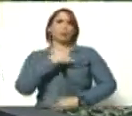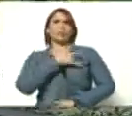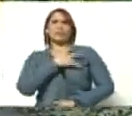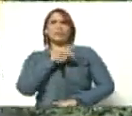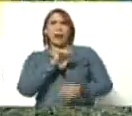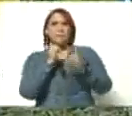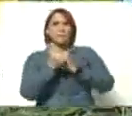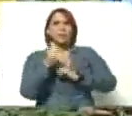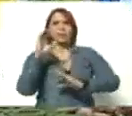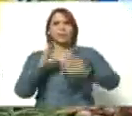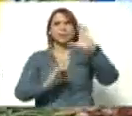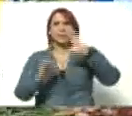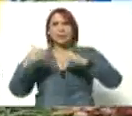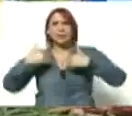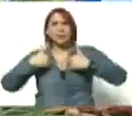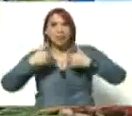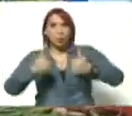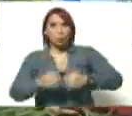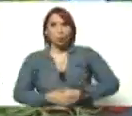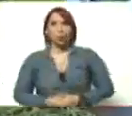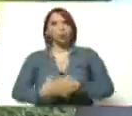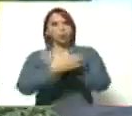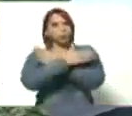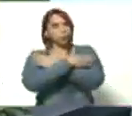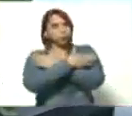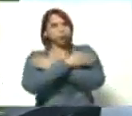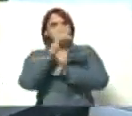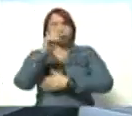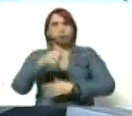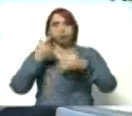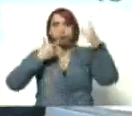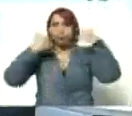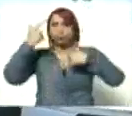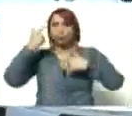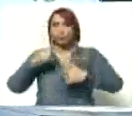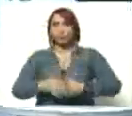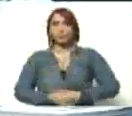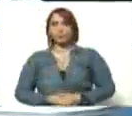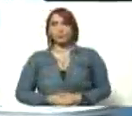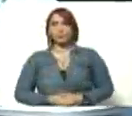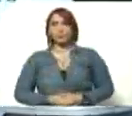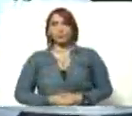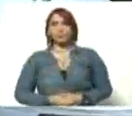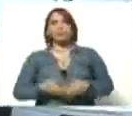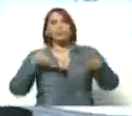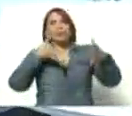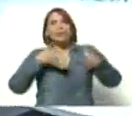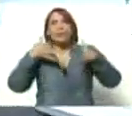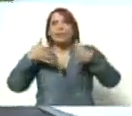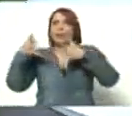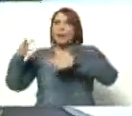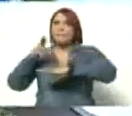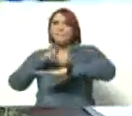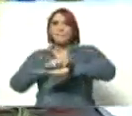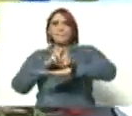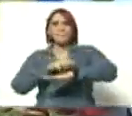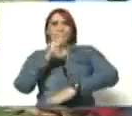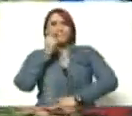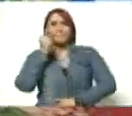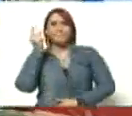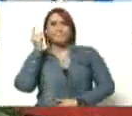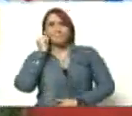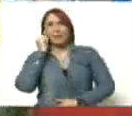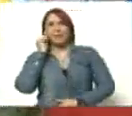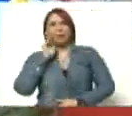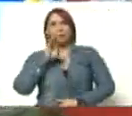Universidad de la Ciencia, de la Salud. Felicitaciones, Hugo Chávez. Bueno, que formando a los médicos del futuro, que van al